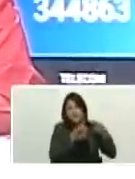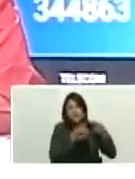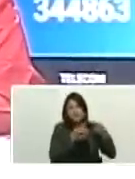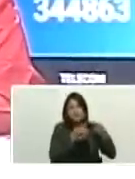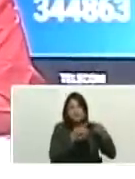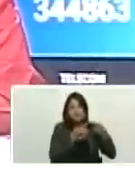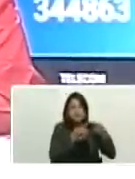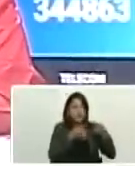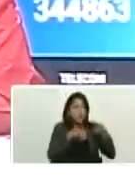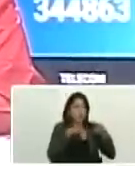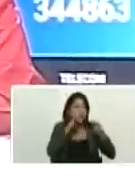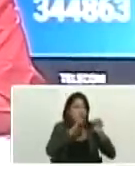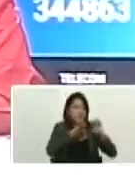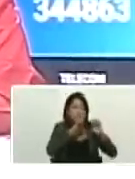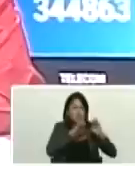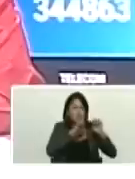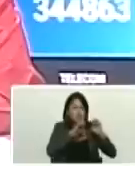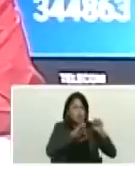este análisis para